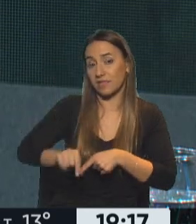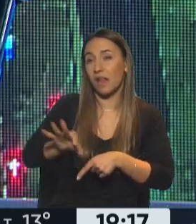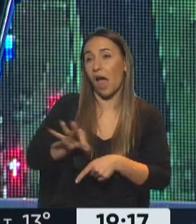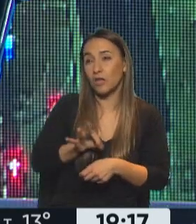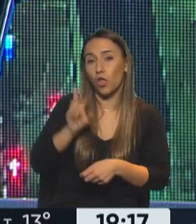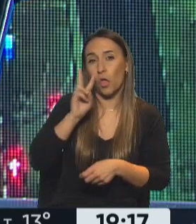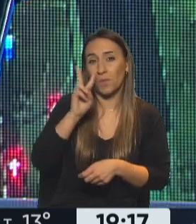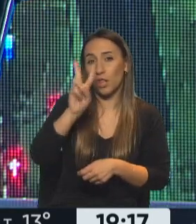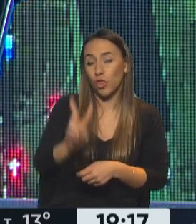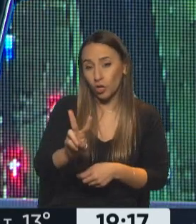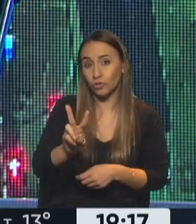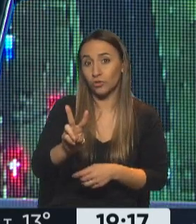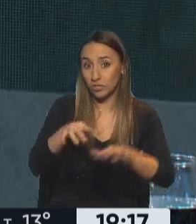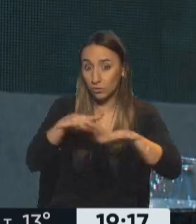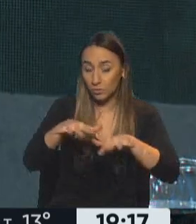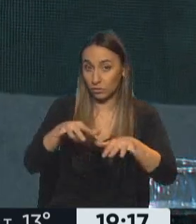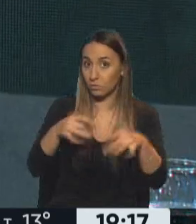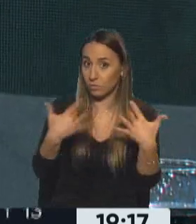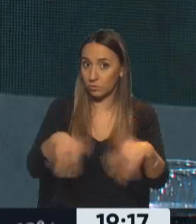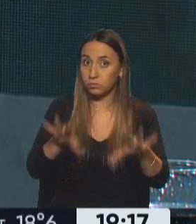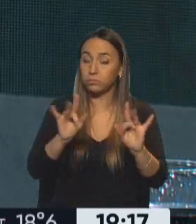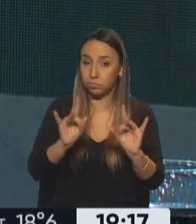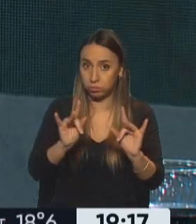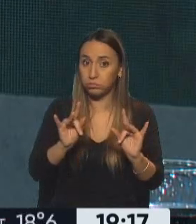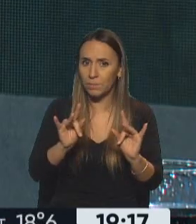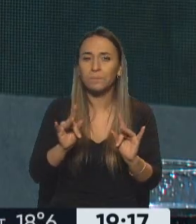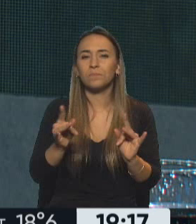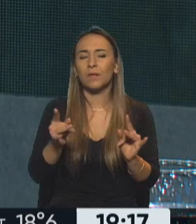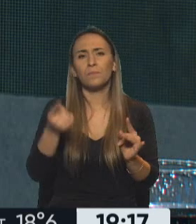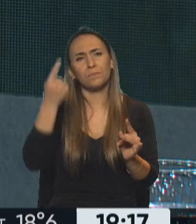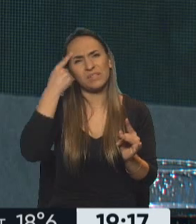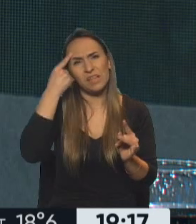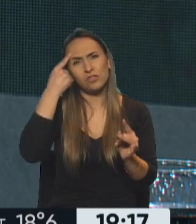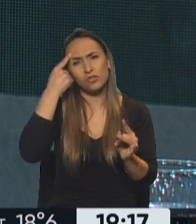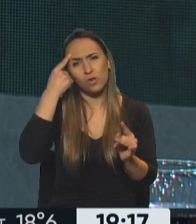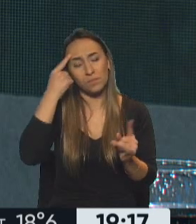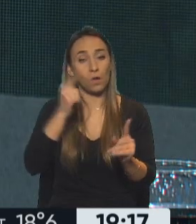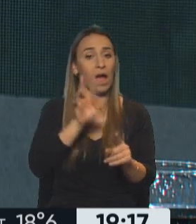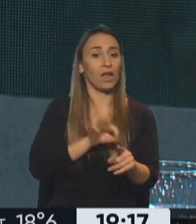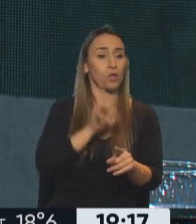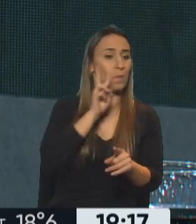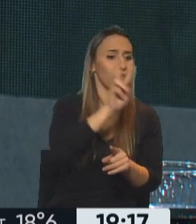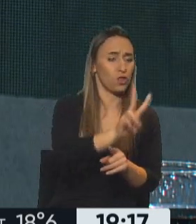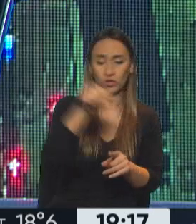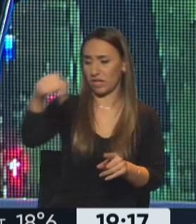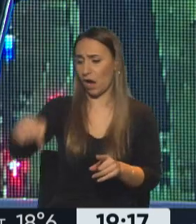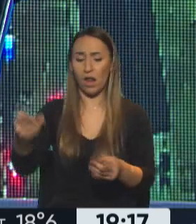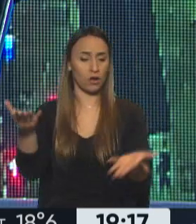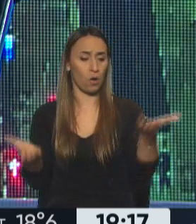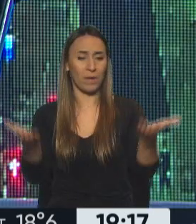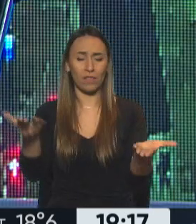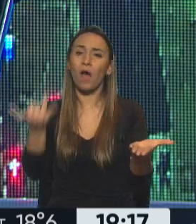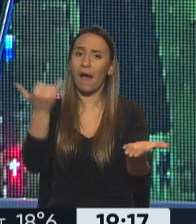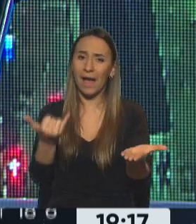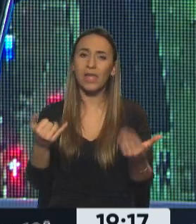verdad. Muy duro. ¿En qué se parece y en qué se diferencia esas dos bisagras de la historia? No, aquel fue